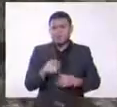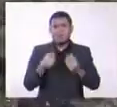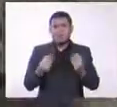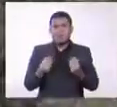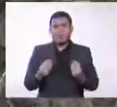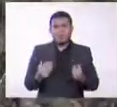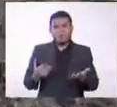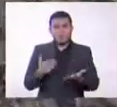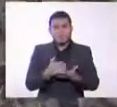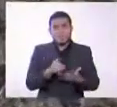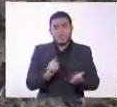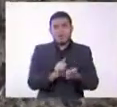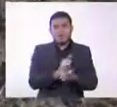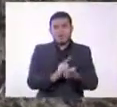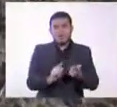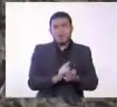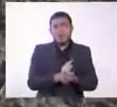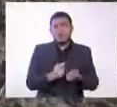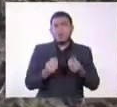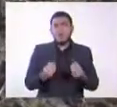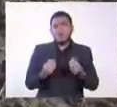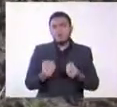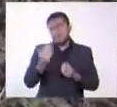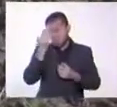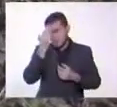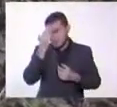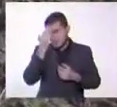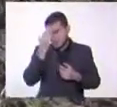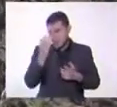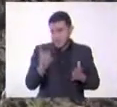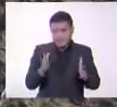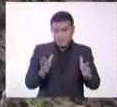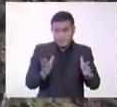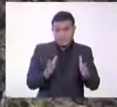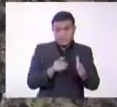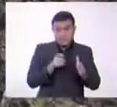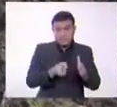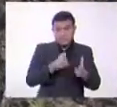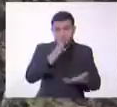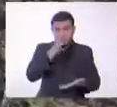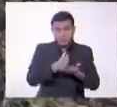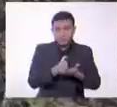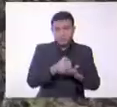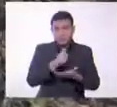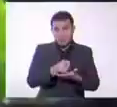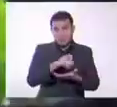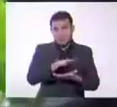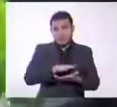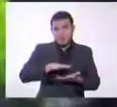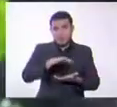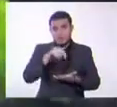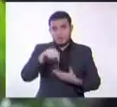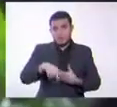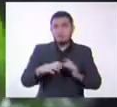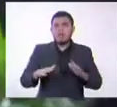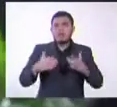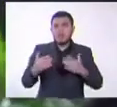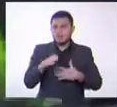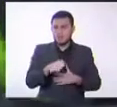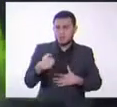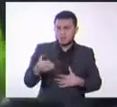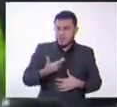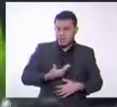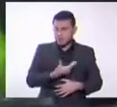a conocer o cómo es que se llegan a delimitar estas zonas en la actualidad? Y sobre todo, ¿para qué nos sirve